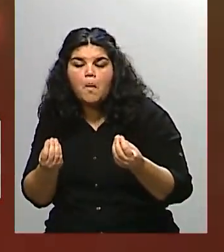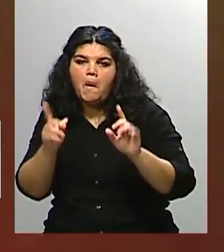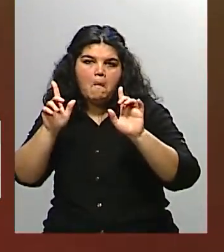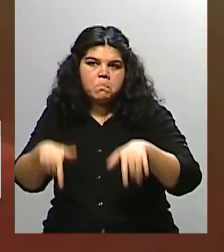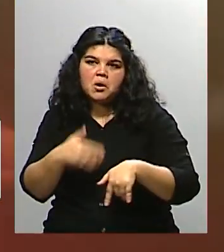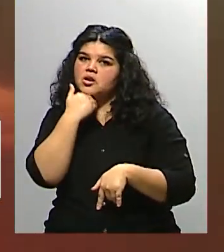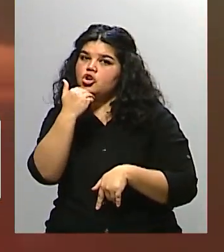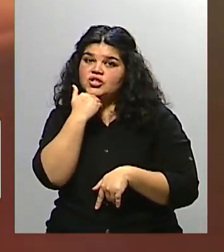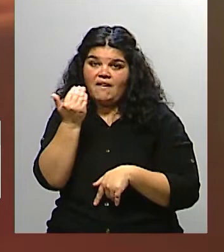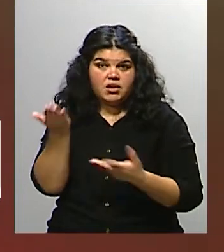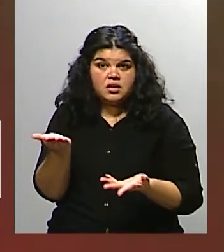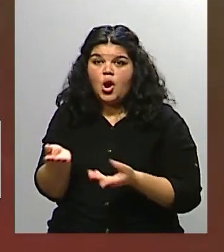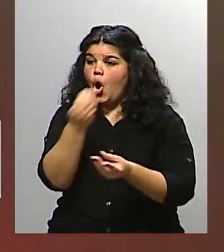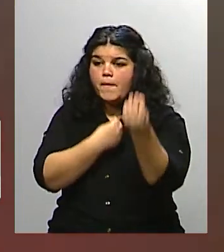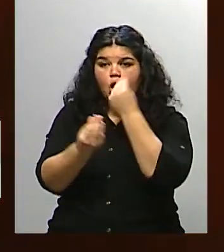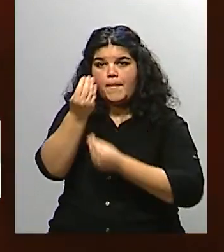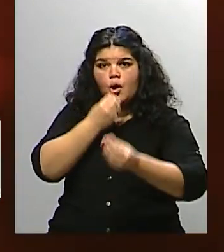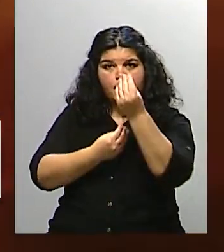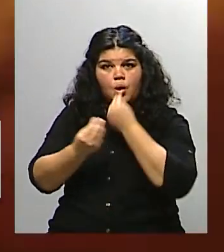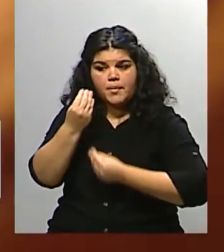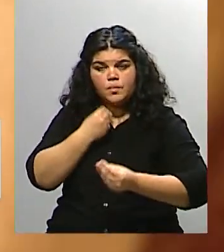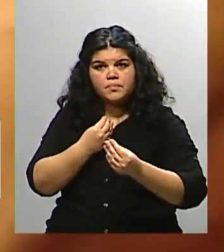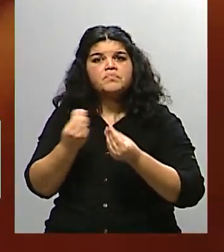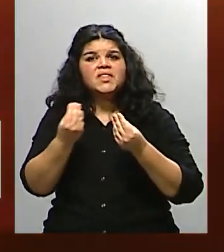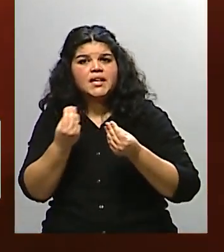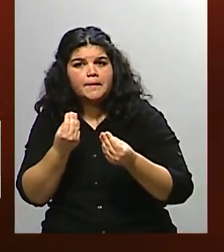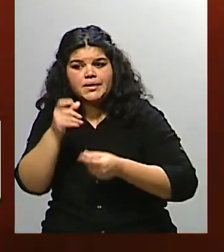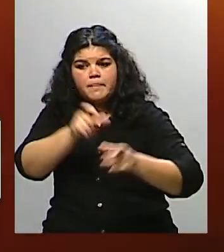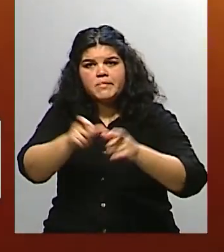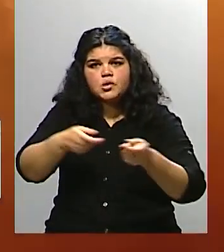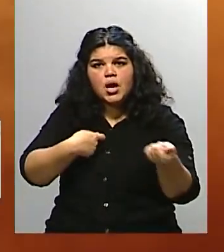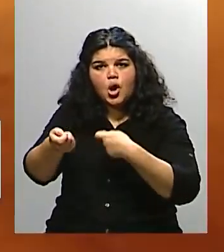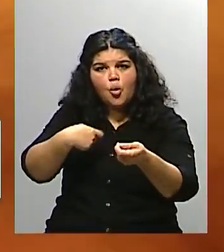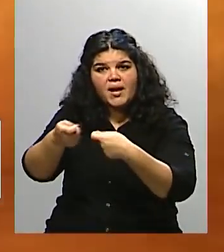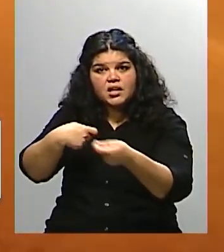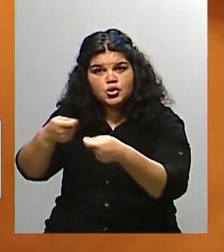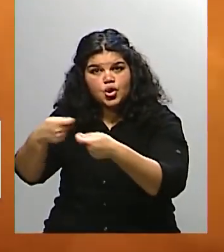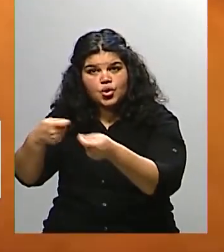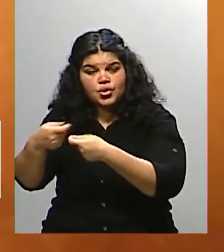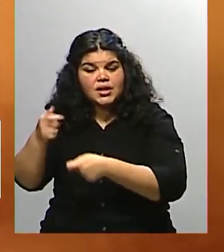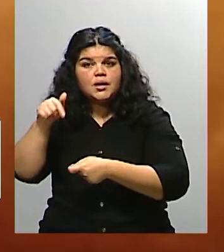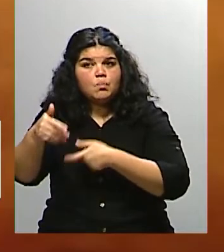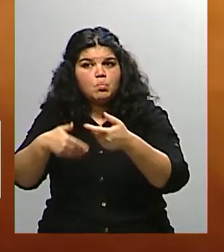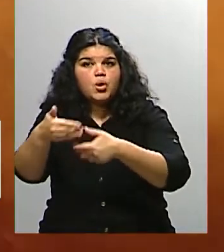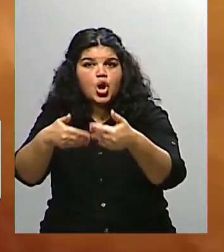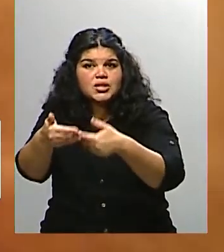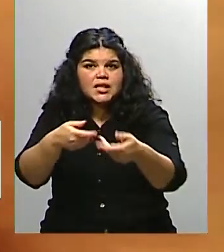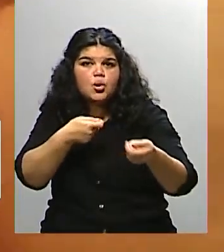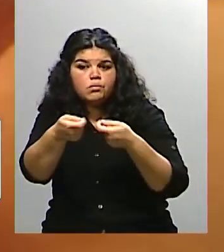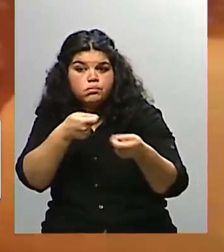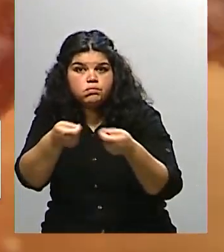agua, pero los comerciantes comenzaron a hacer, digamos, mucho dinero con este proceso, con esta